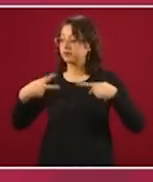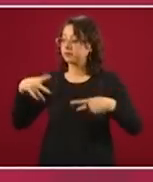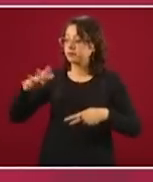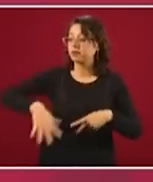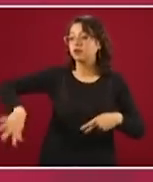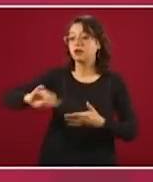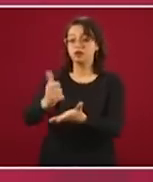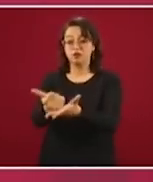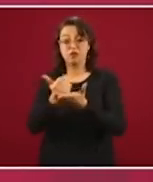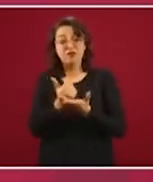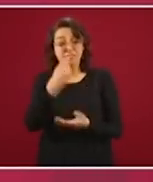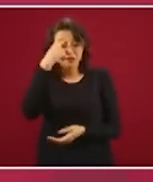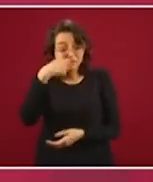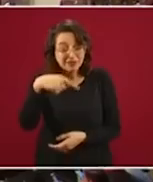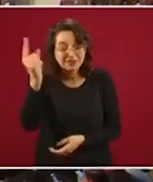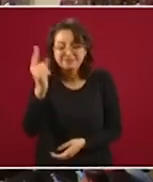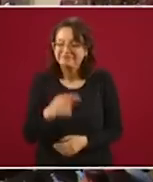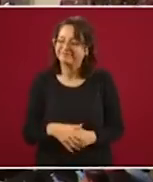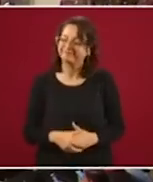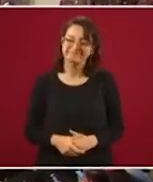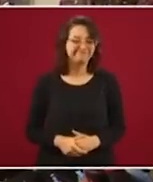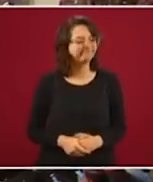fácil porque